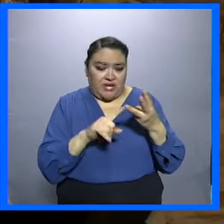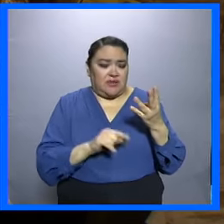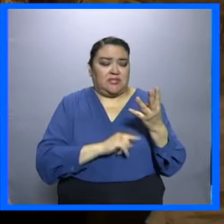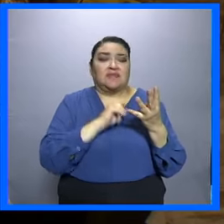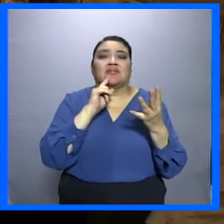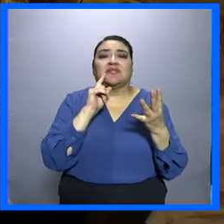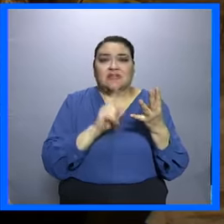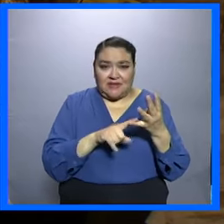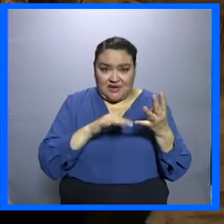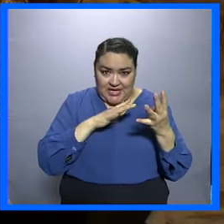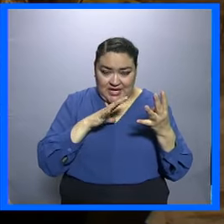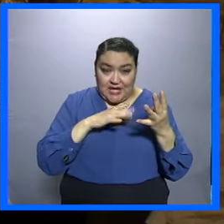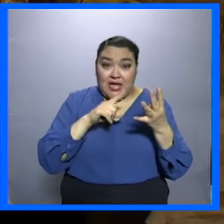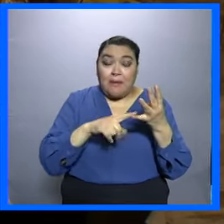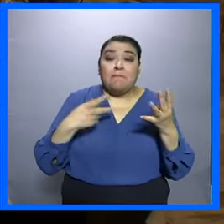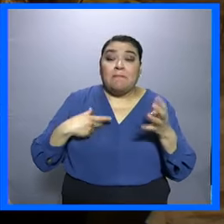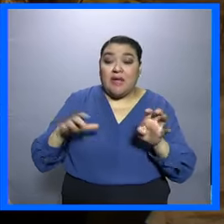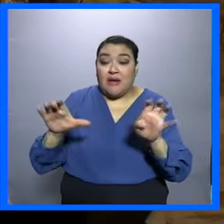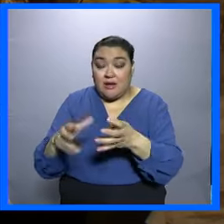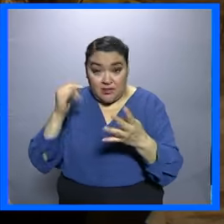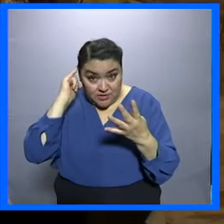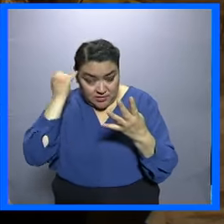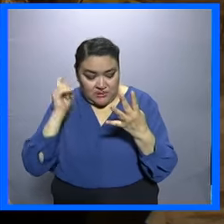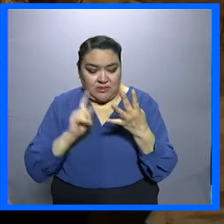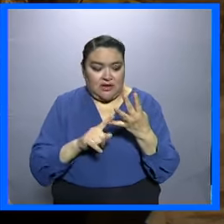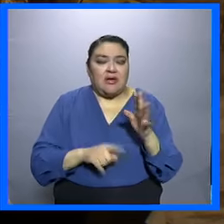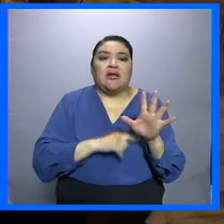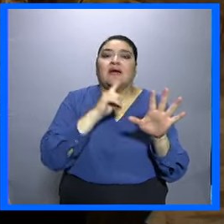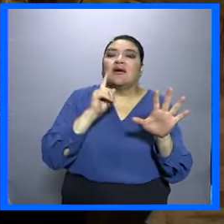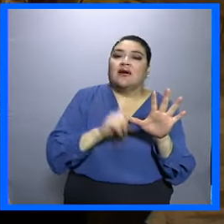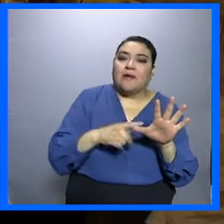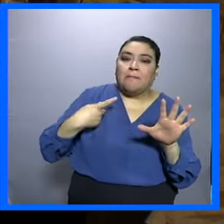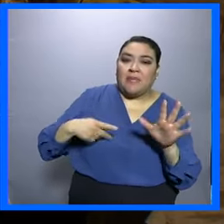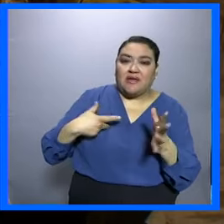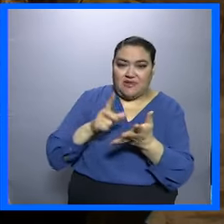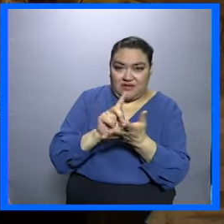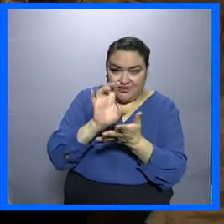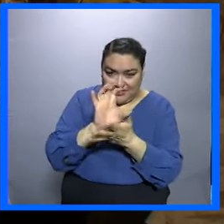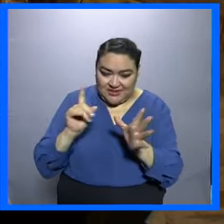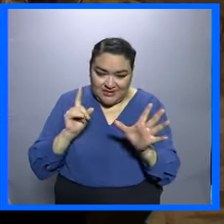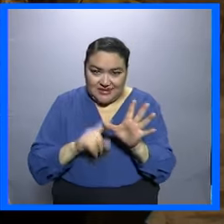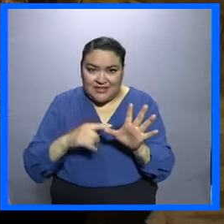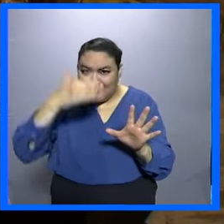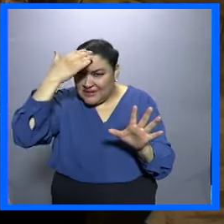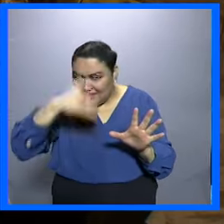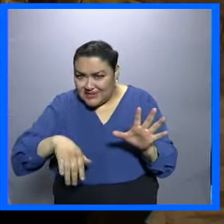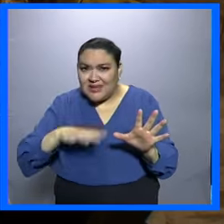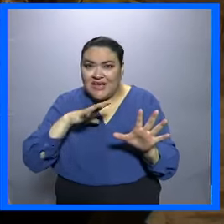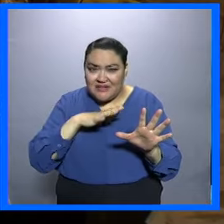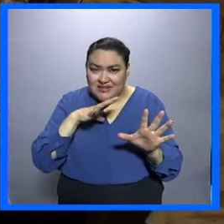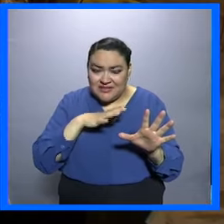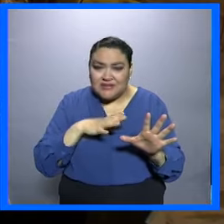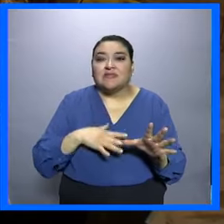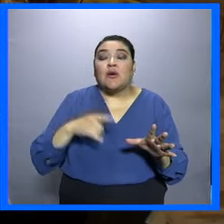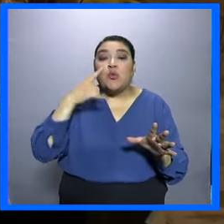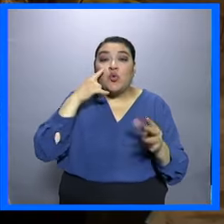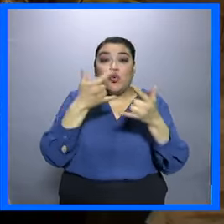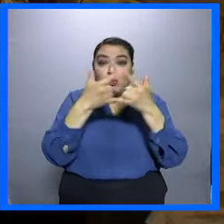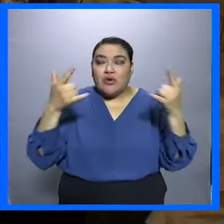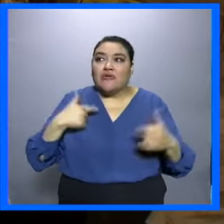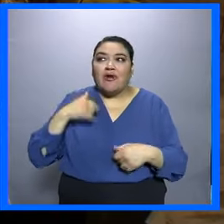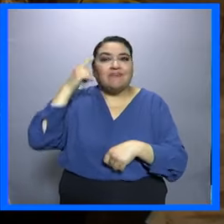a personas que vienen de comunidades indígenas, se dan a personas con discapacidad. ¿Sabes que la experiencia, por ejemplo, que me